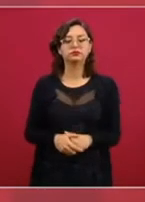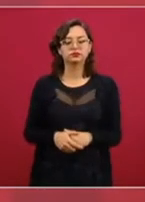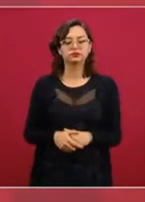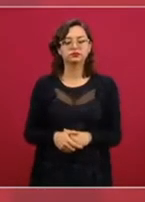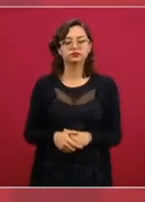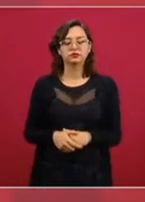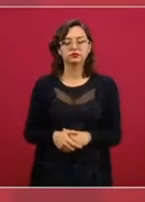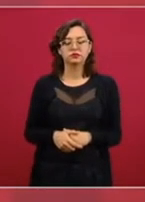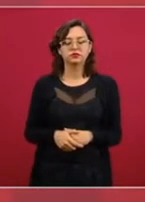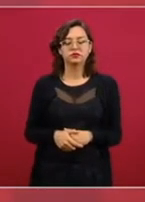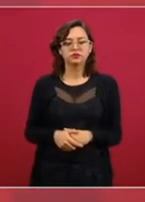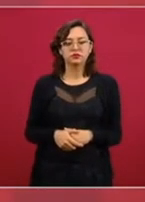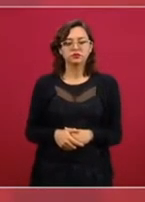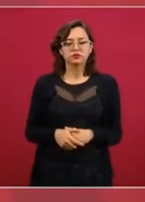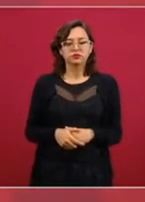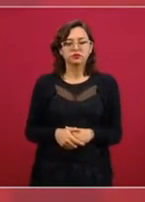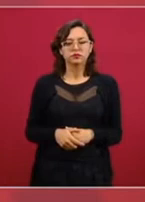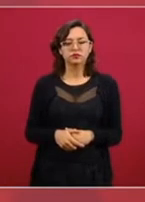ellos